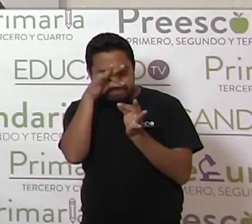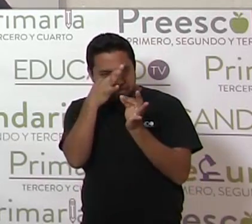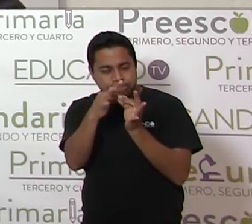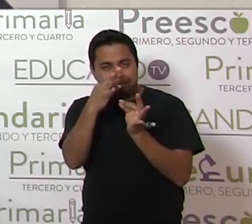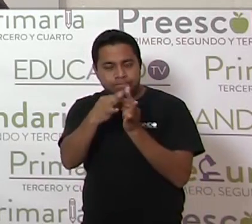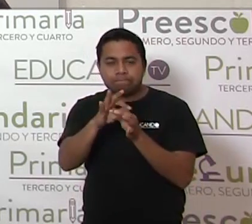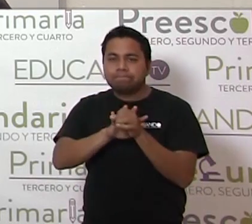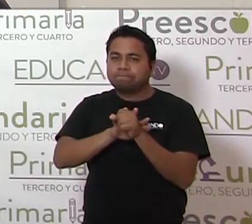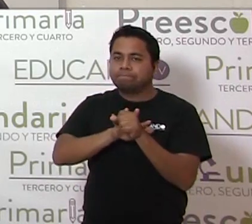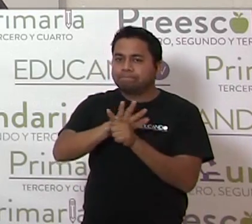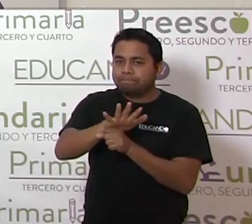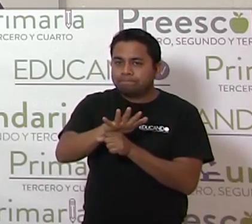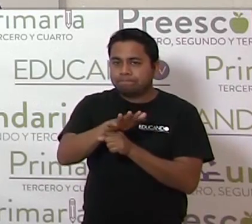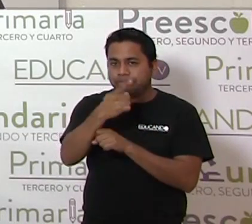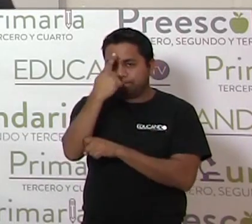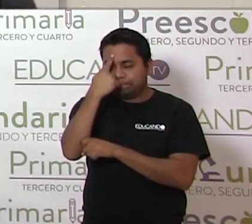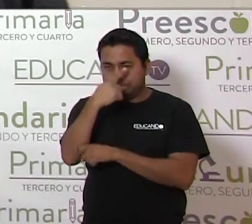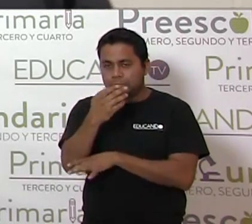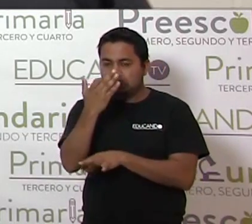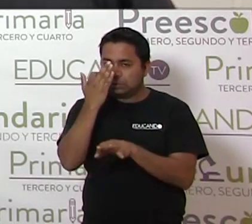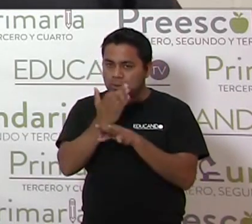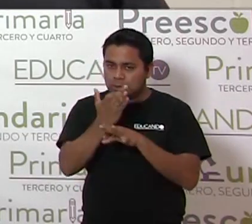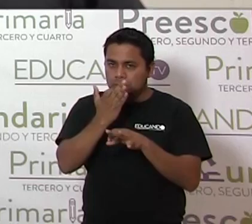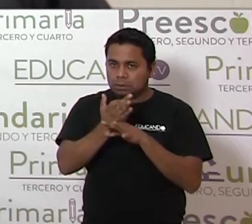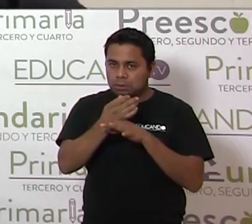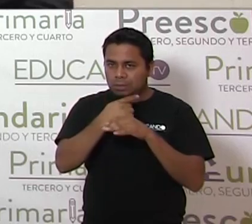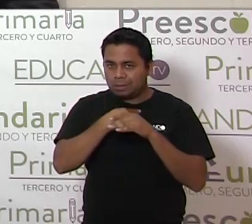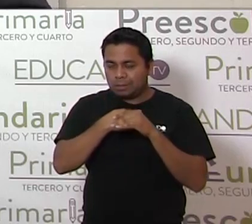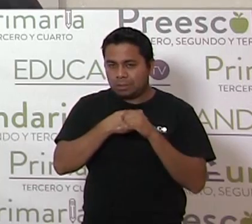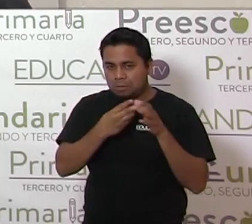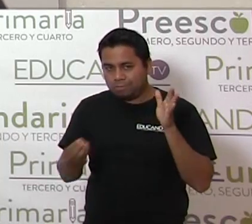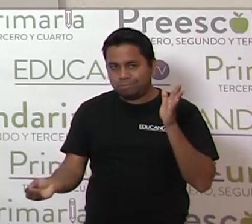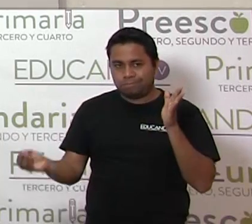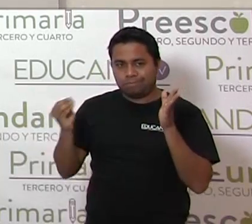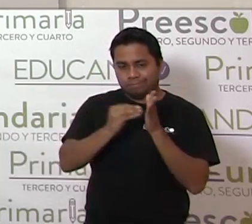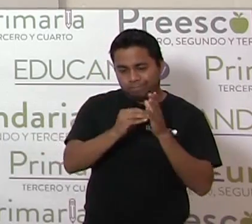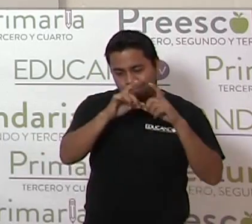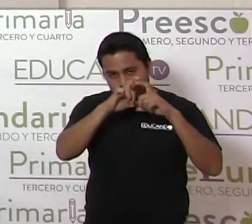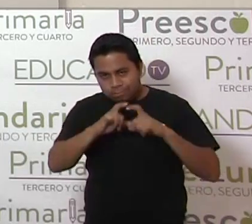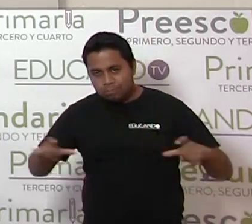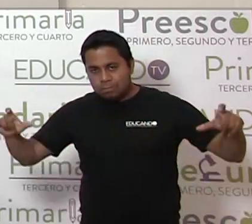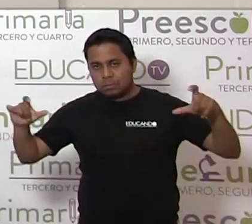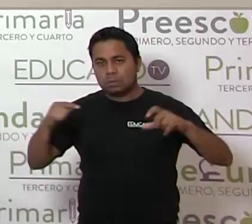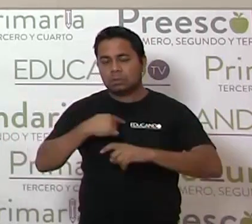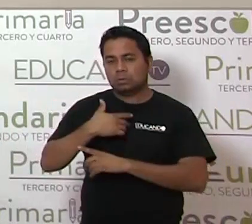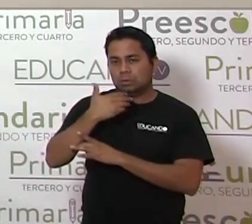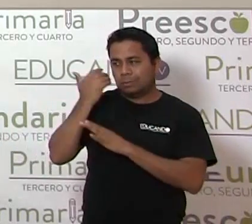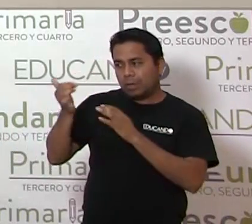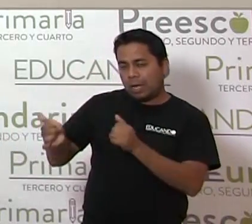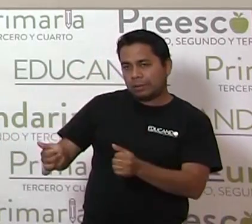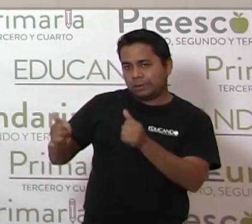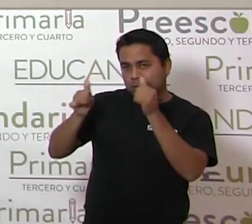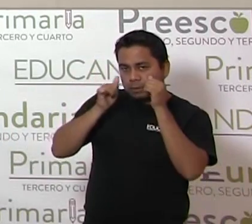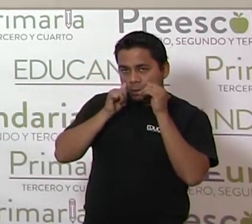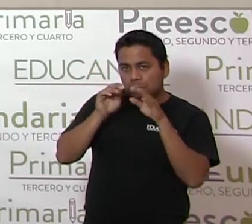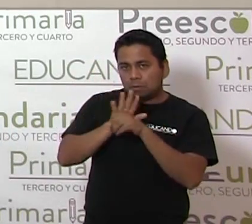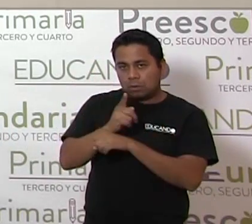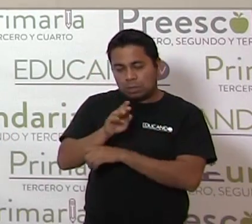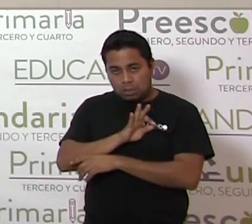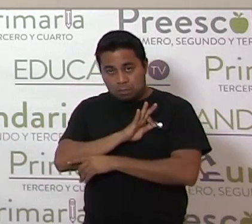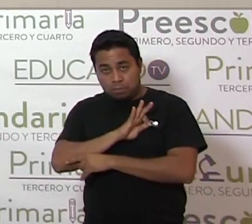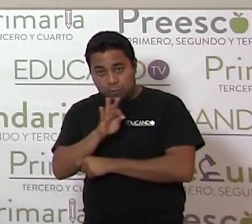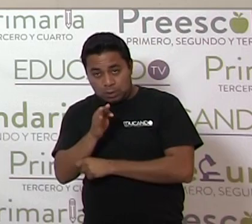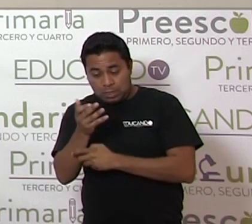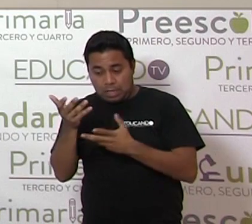muy detallada lo que a continuación voy a pegar de este lado. Quiero que me pongas mucha atención porque